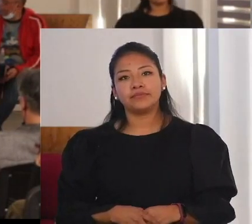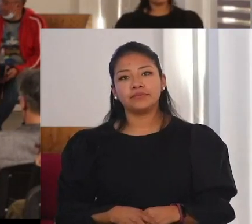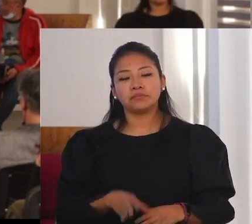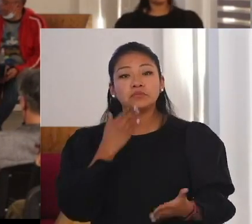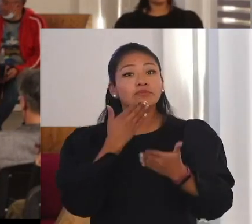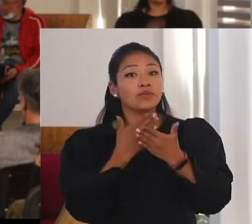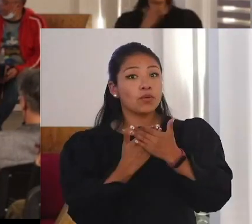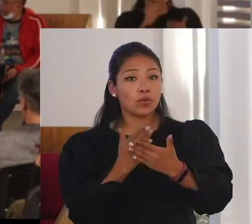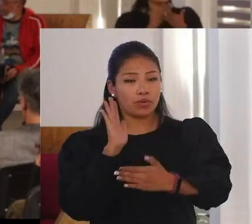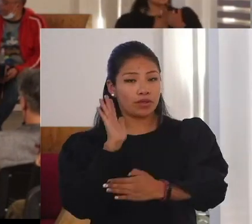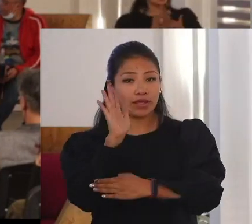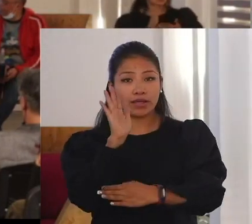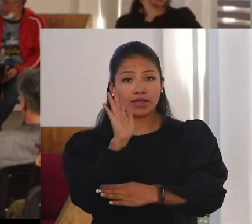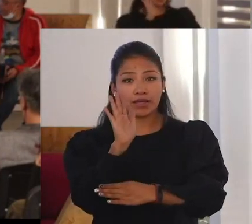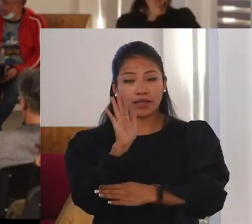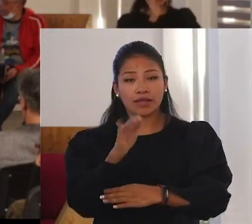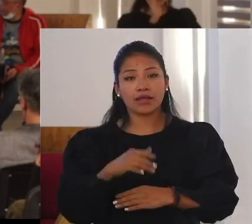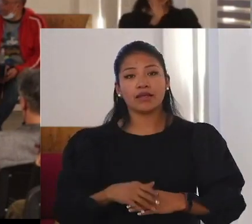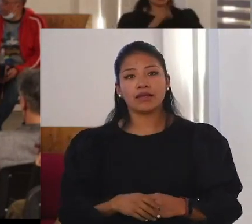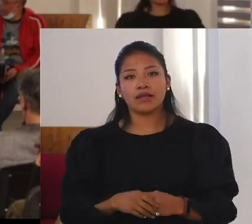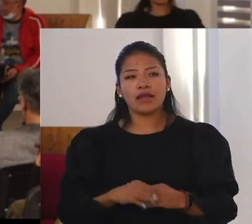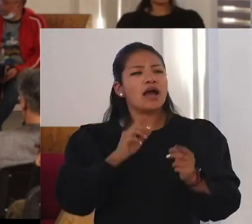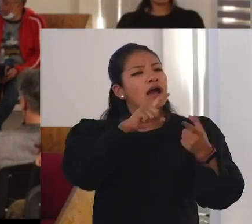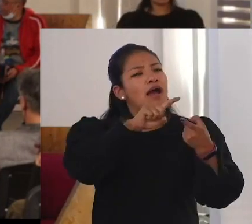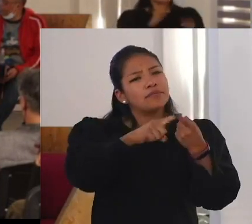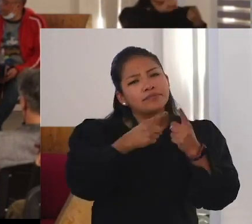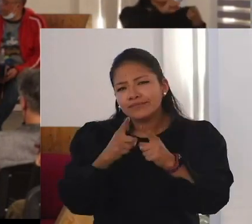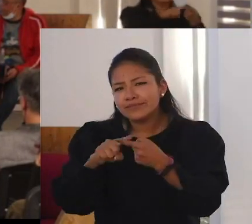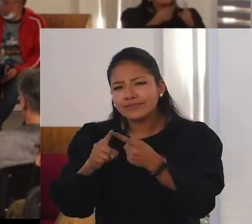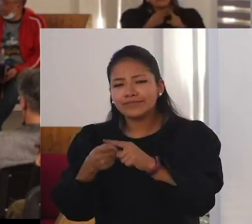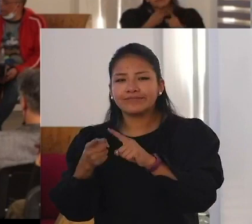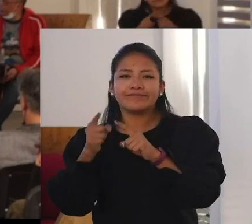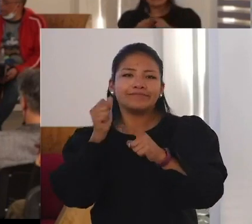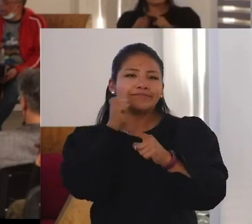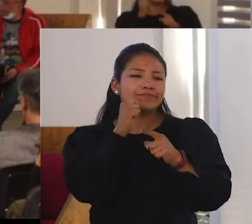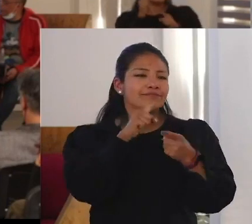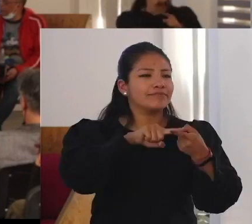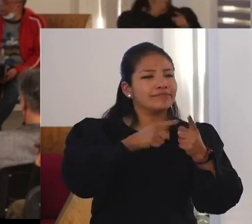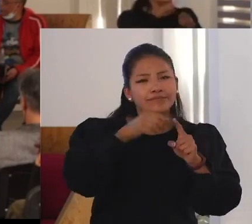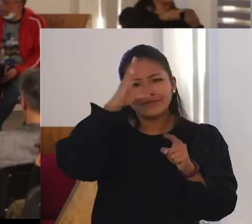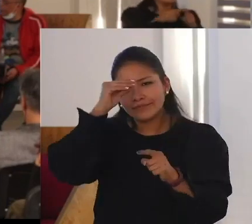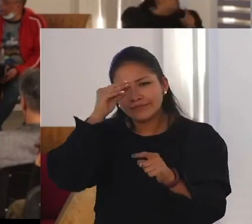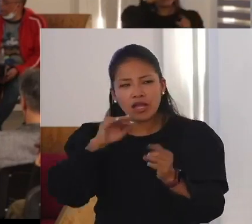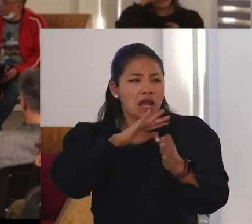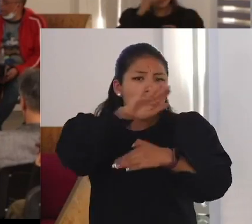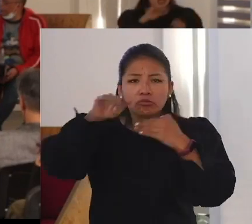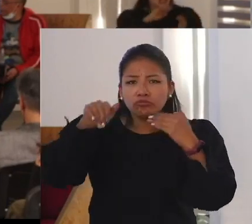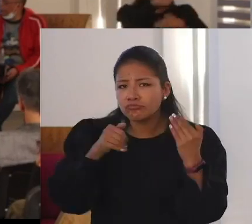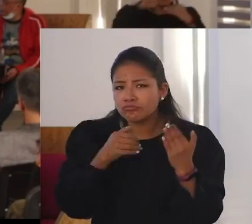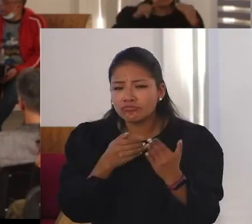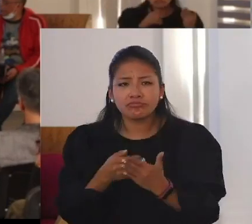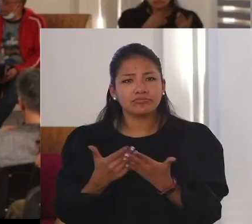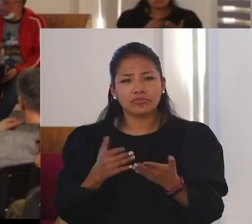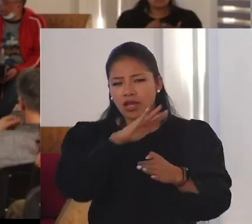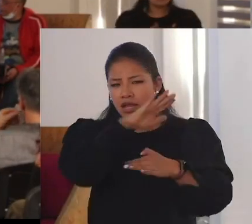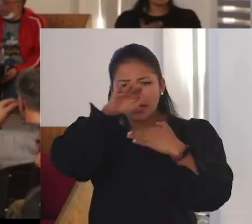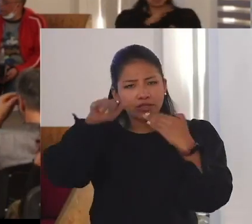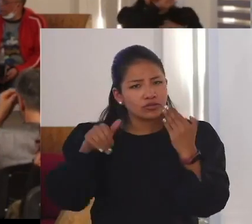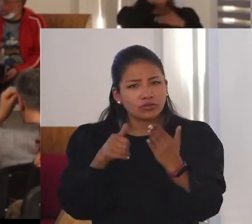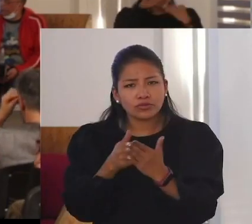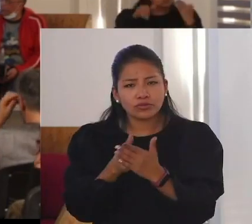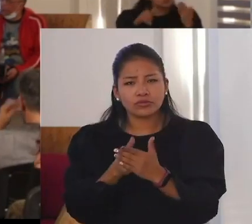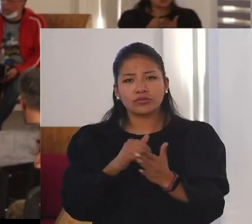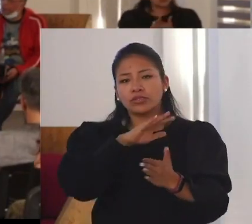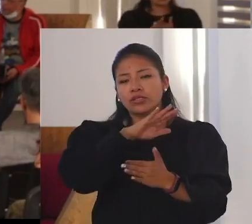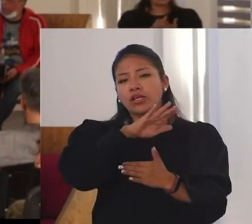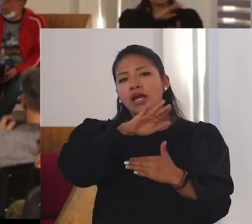Muy buenas tardes amigos amigas a todos a todas a